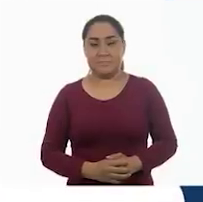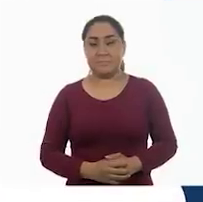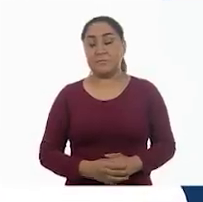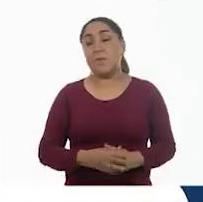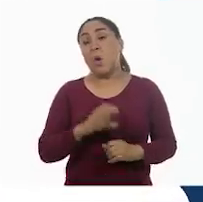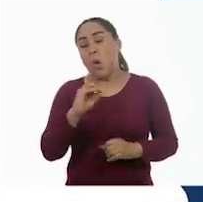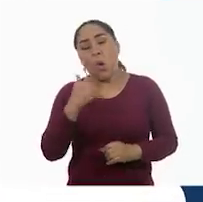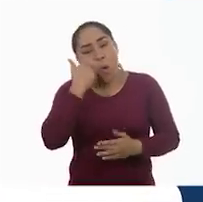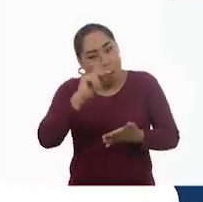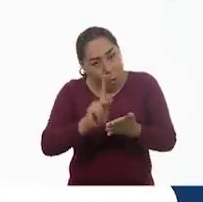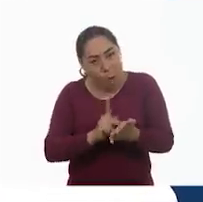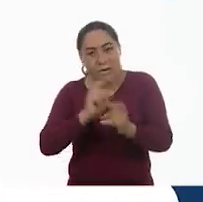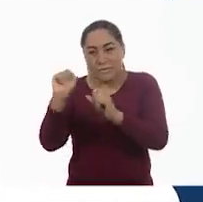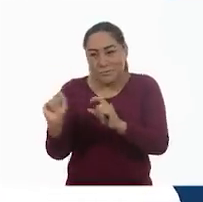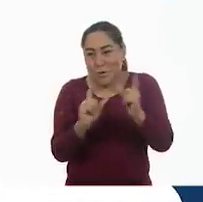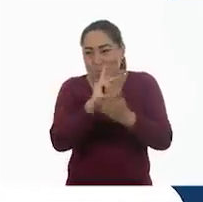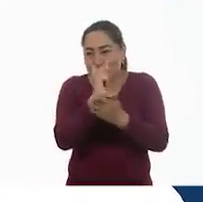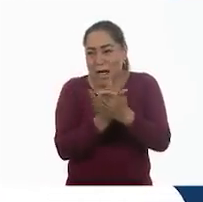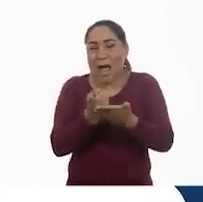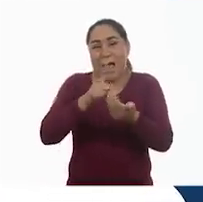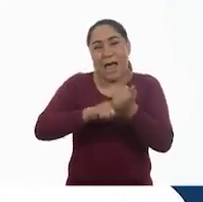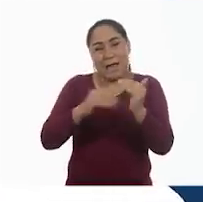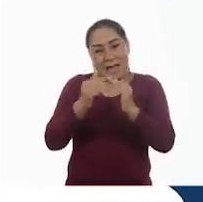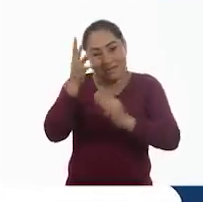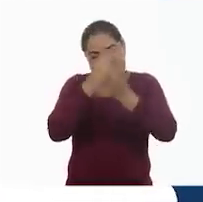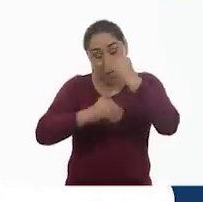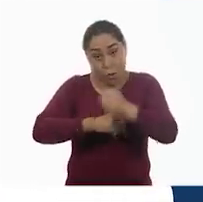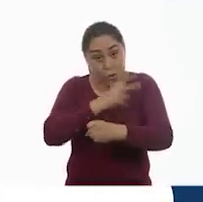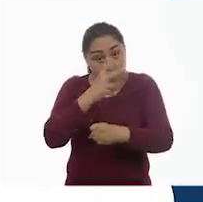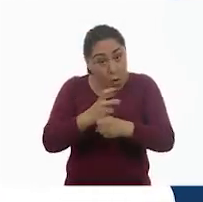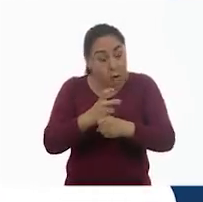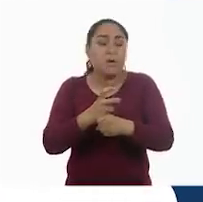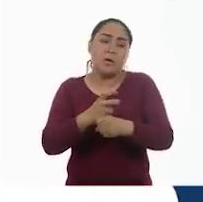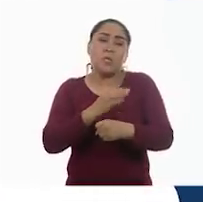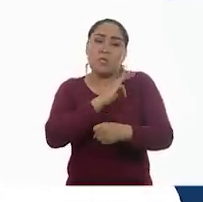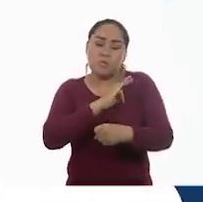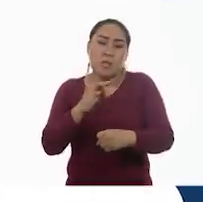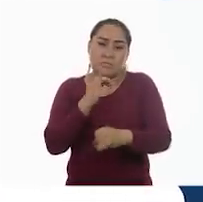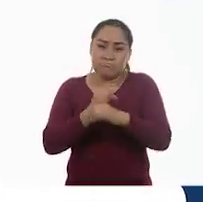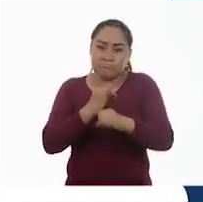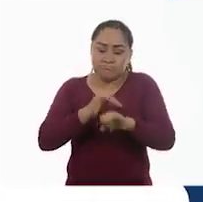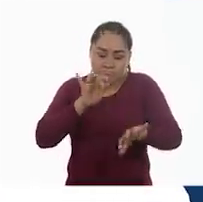Si quieres volver a ver los programas de Aprende en Casa 2, los puedes encontrar